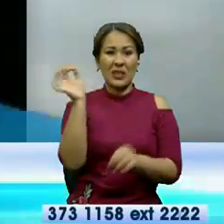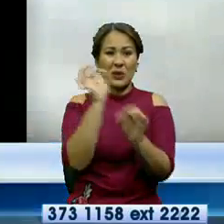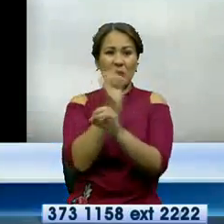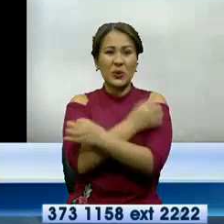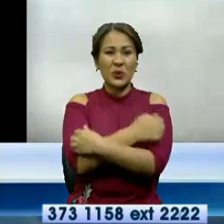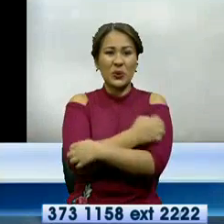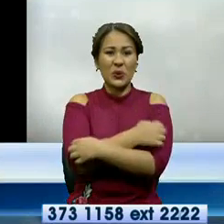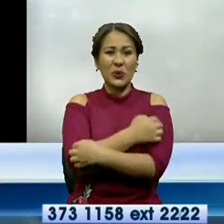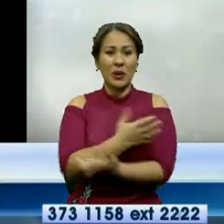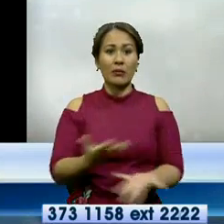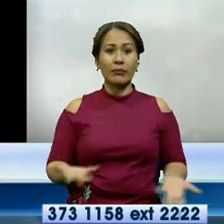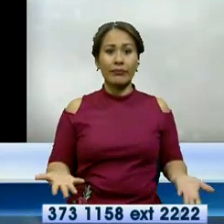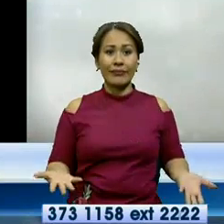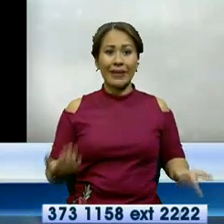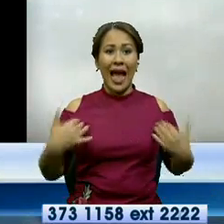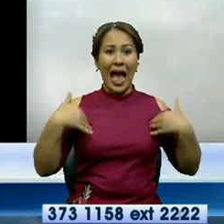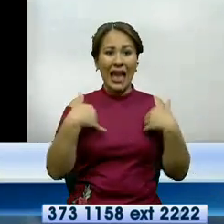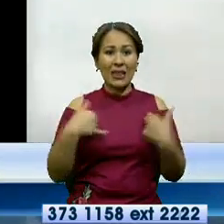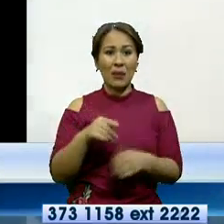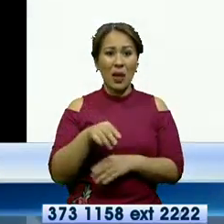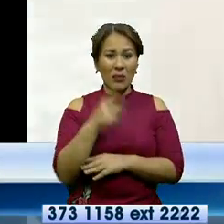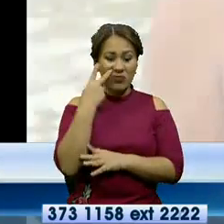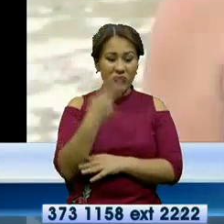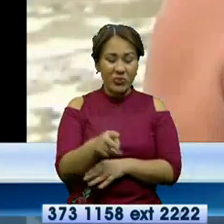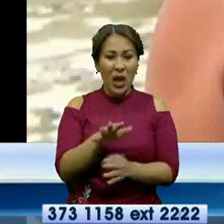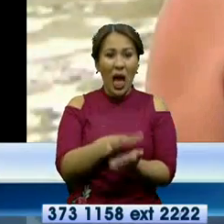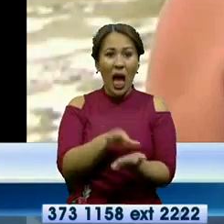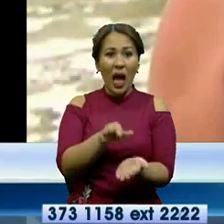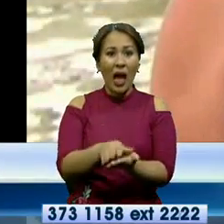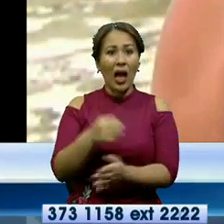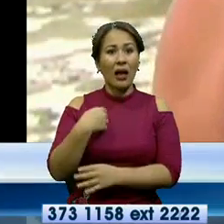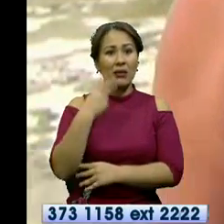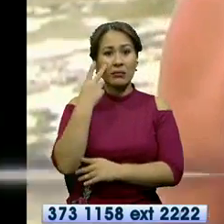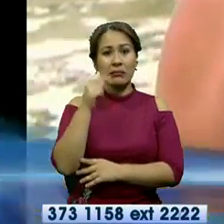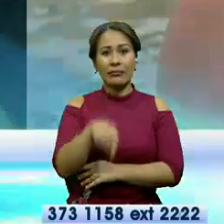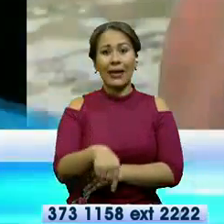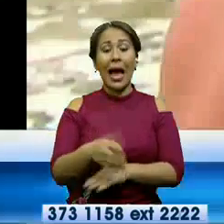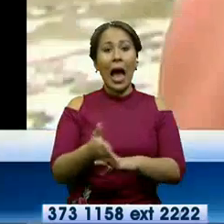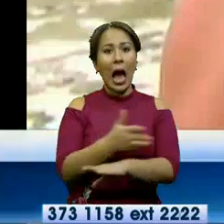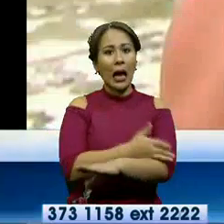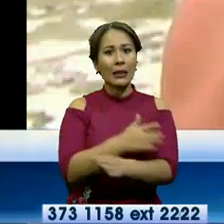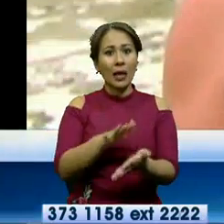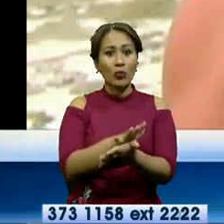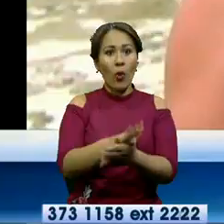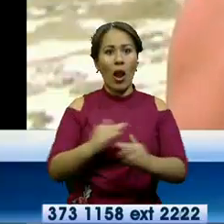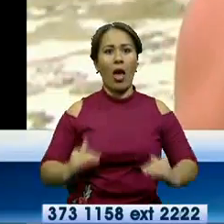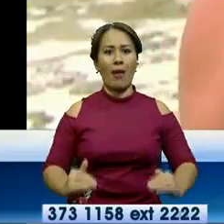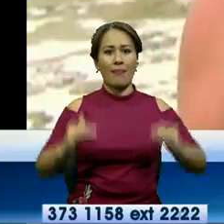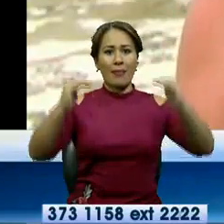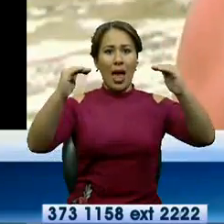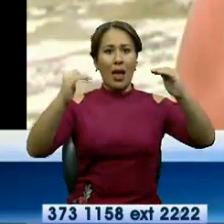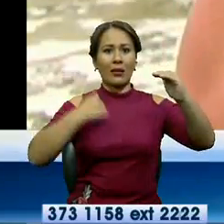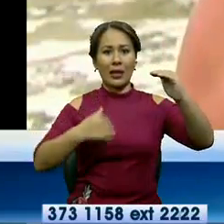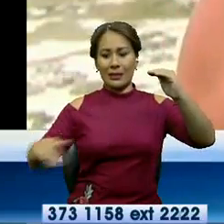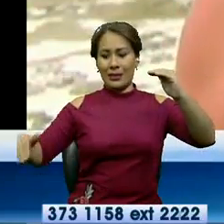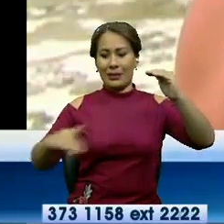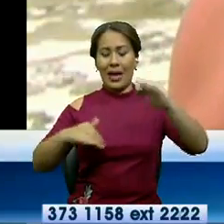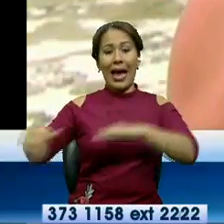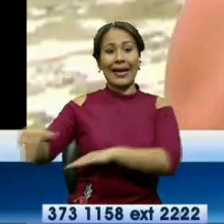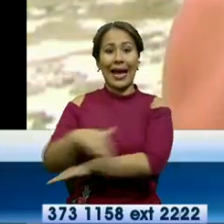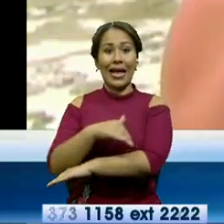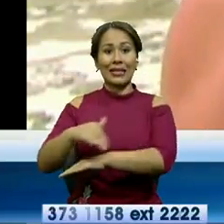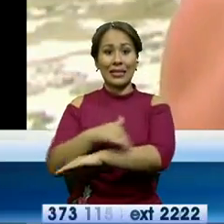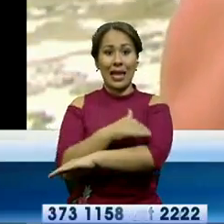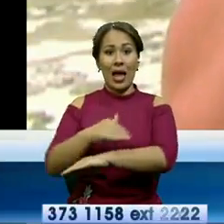hay animales de todo tipo aquí. Antes esta escuela era más alta que la carretera, pero como la carretera